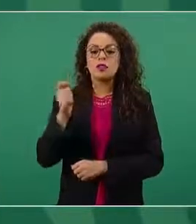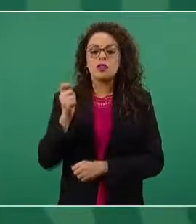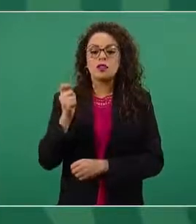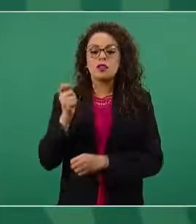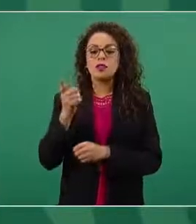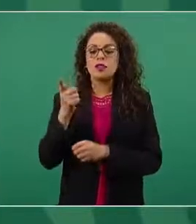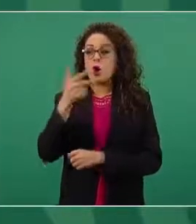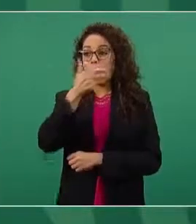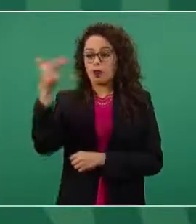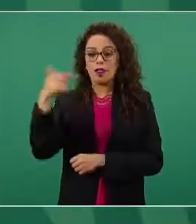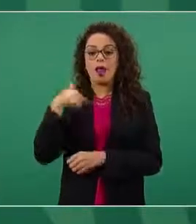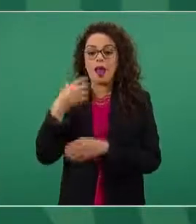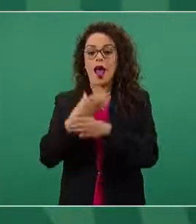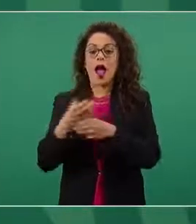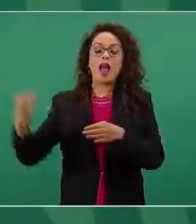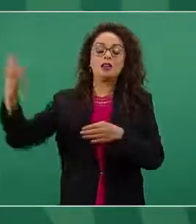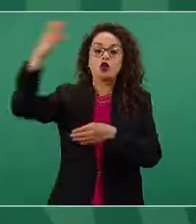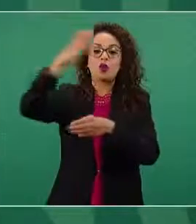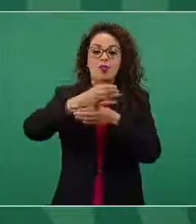hotel.